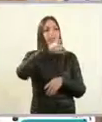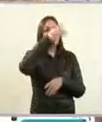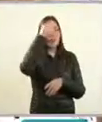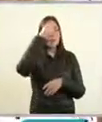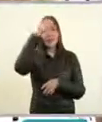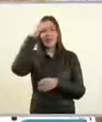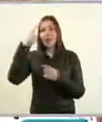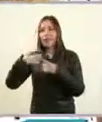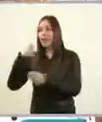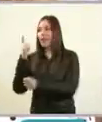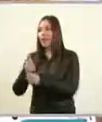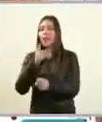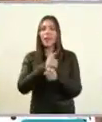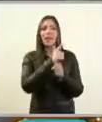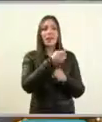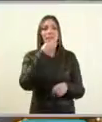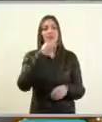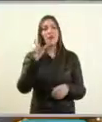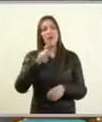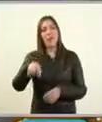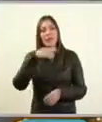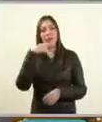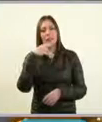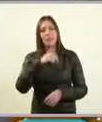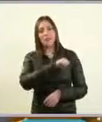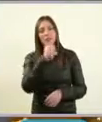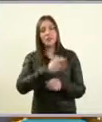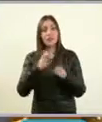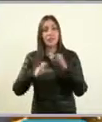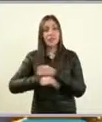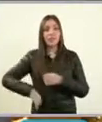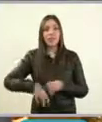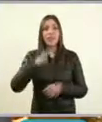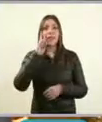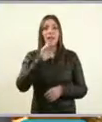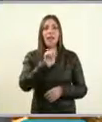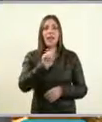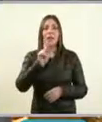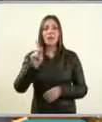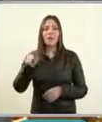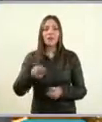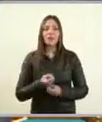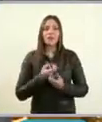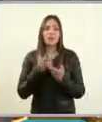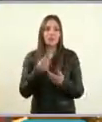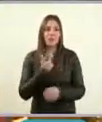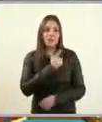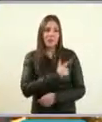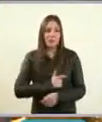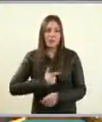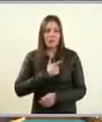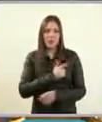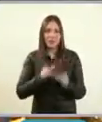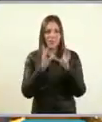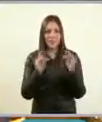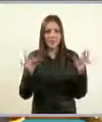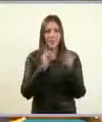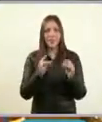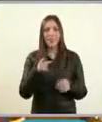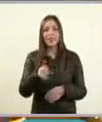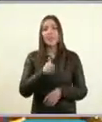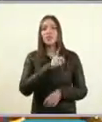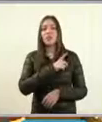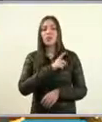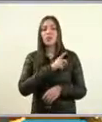increíble. Navidad. Y algo muy interesante, y por lo que además les recomiendo la aplicación con particular gusto y emoción, es que no solamente podemos hacer